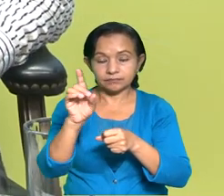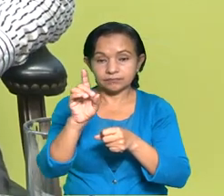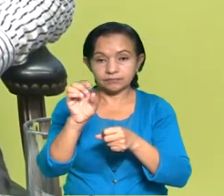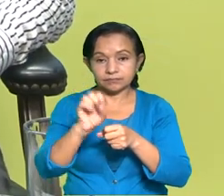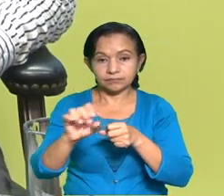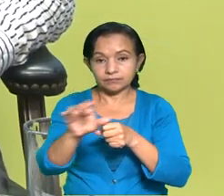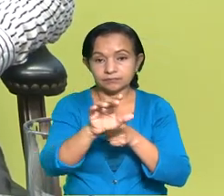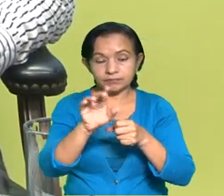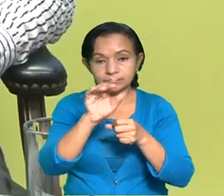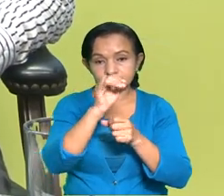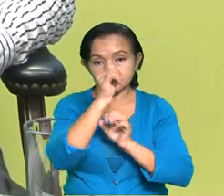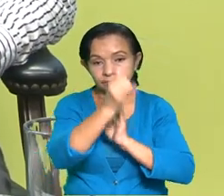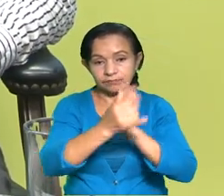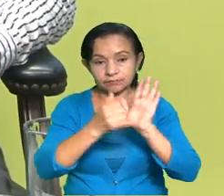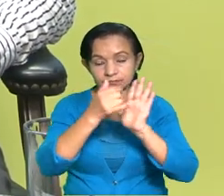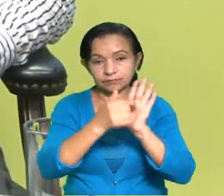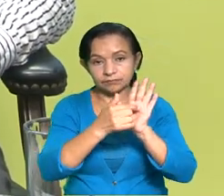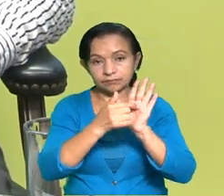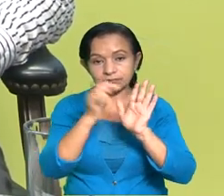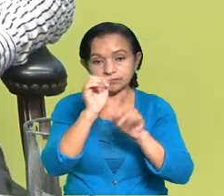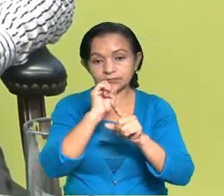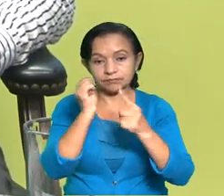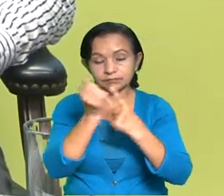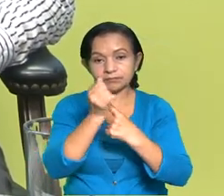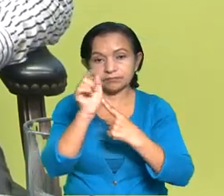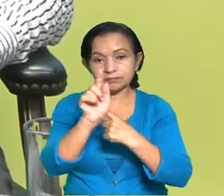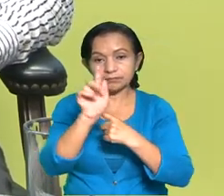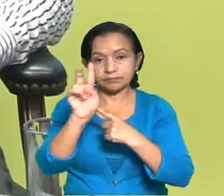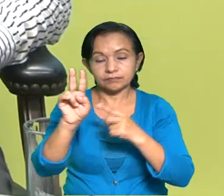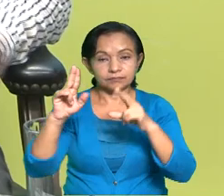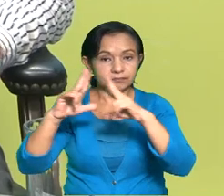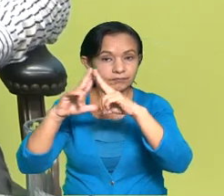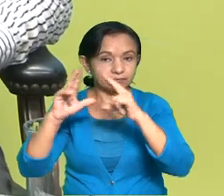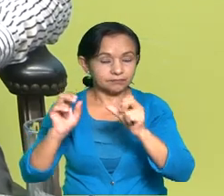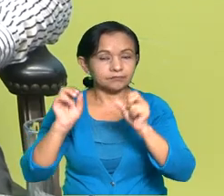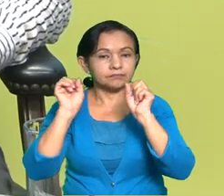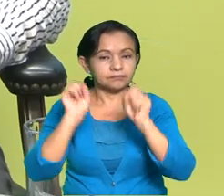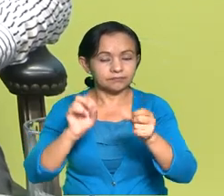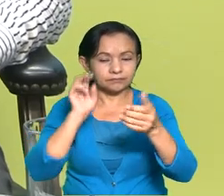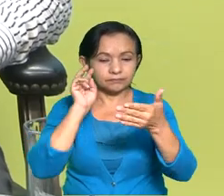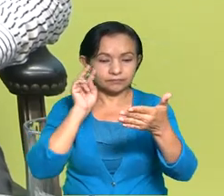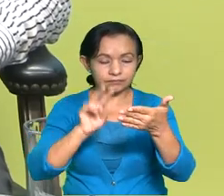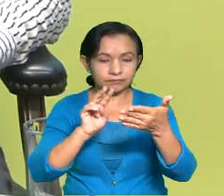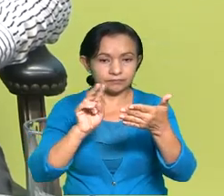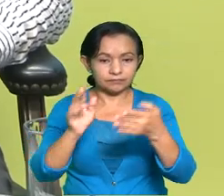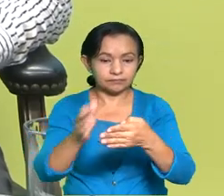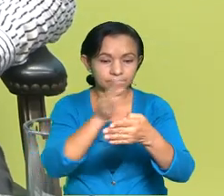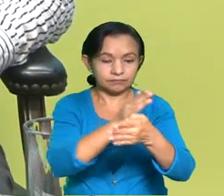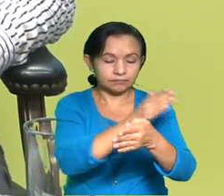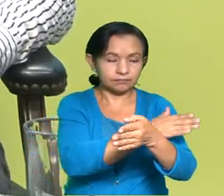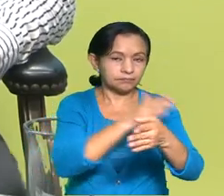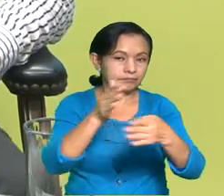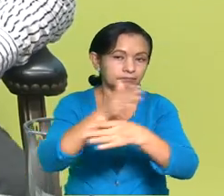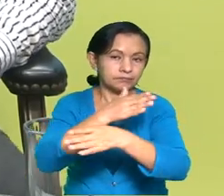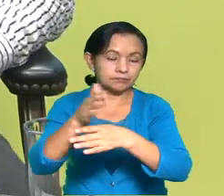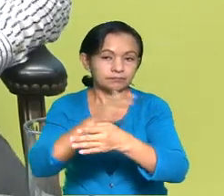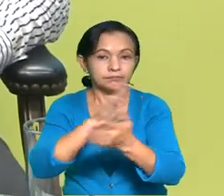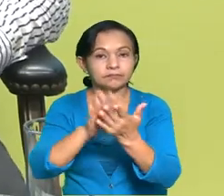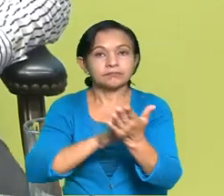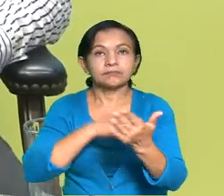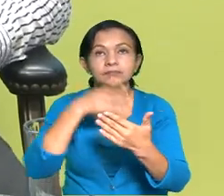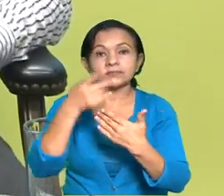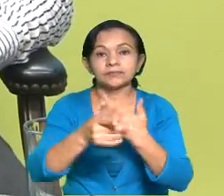También aparecemos en YouTube como Asamblea TVNIP y ahí también usted puede ver este programa, anteriores y posteriores programas